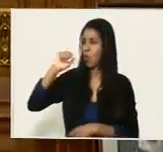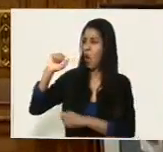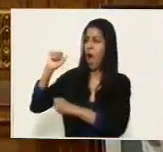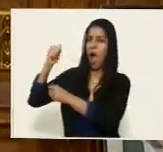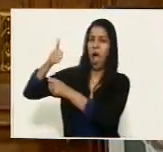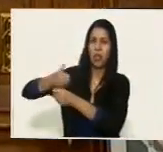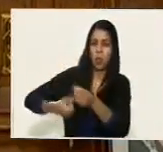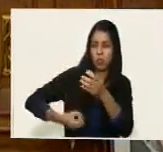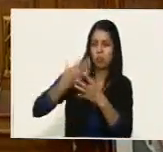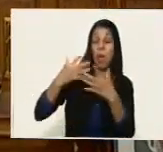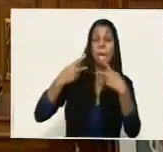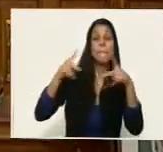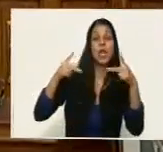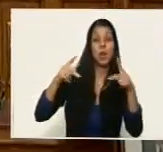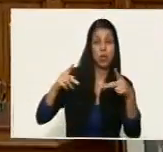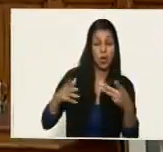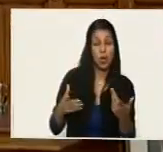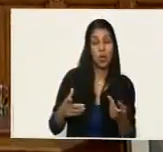Segundo porque